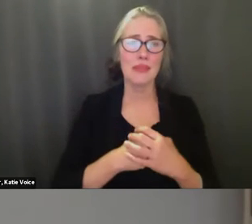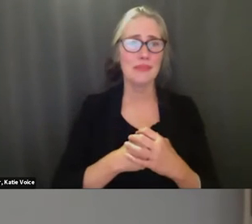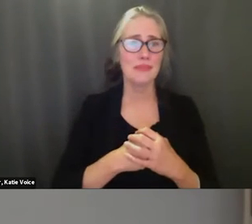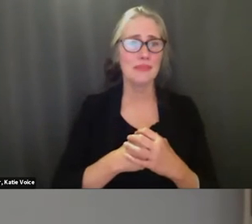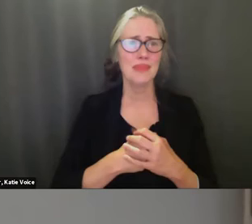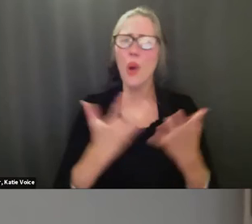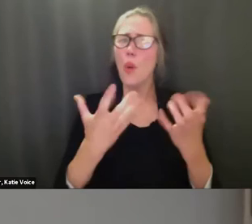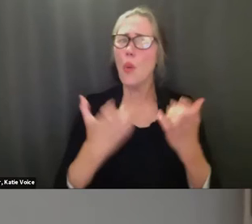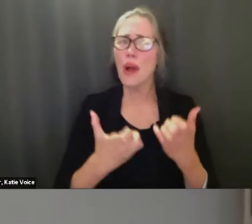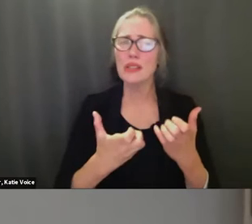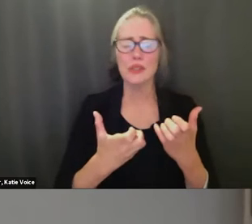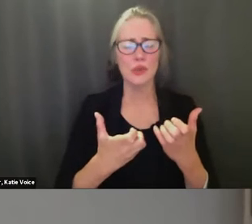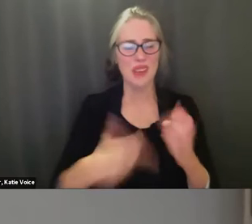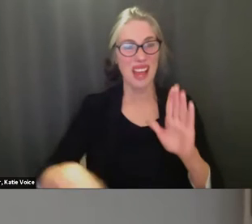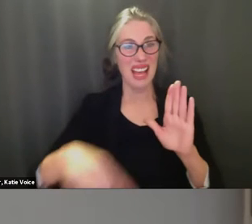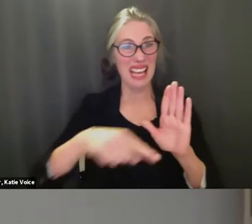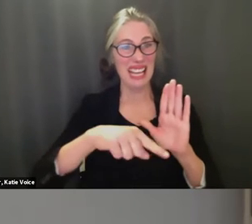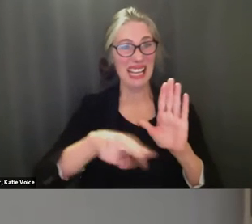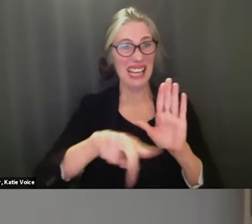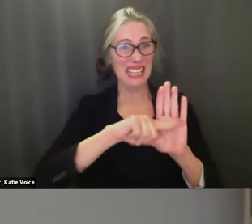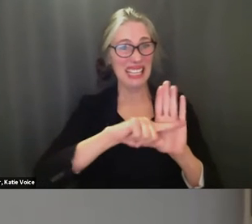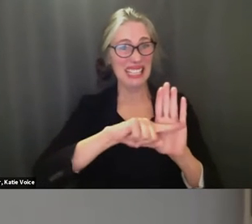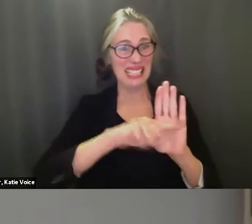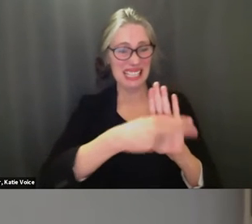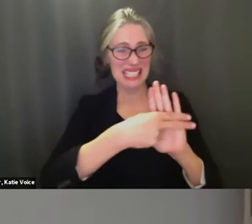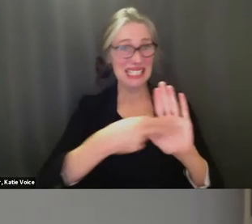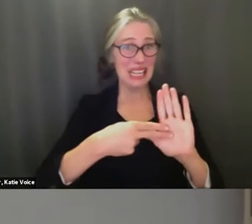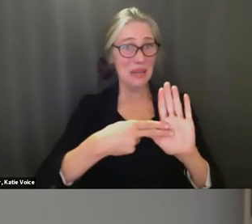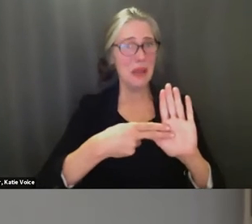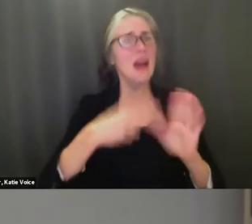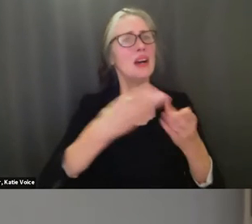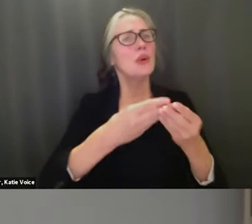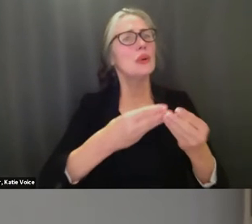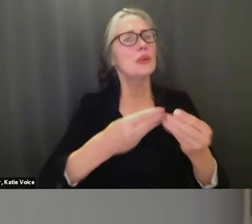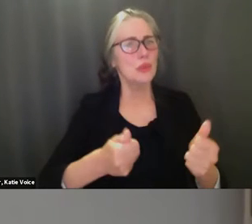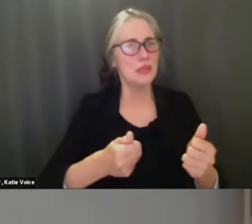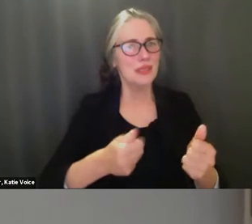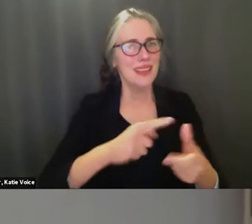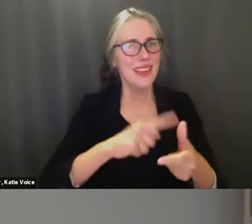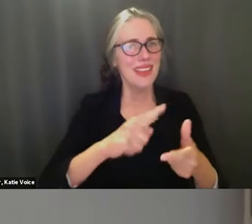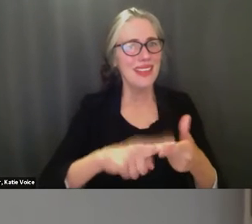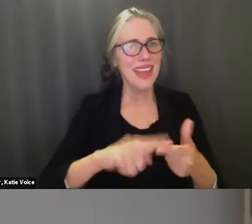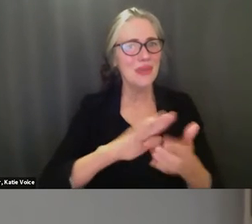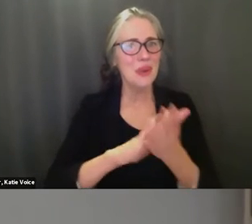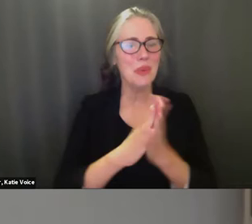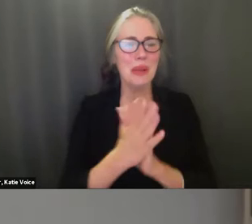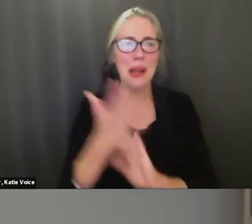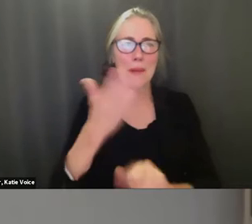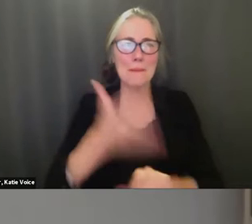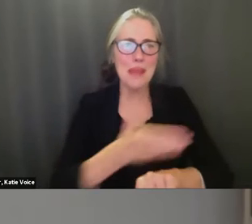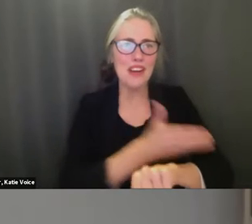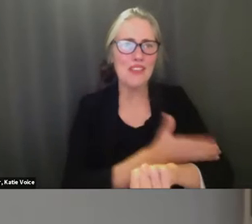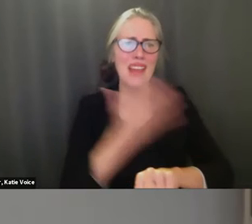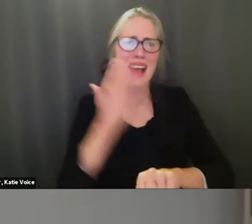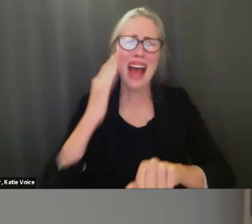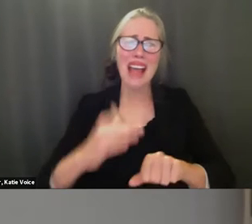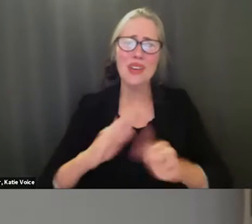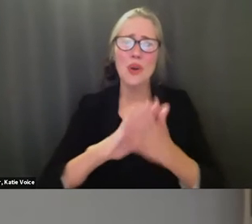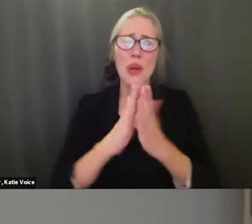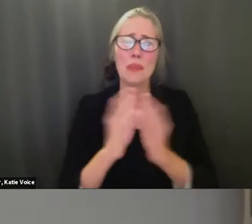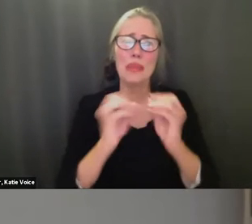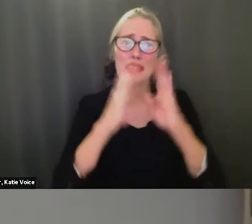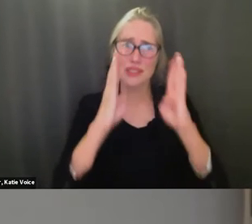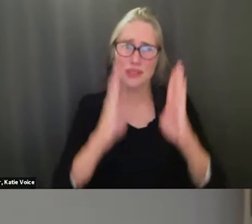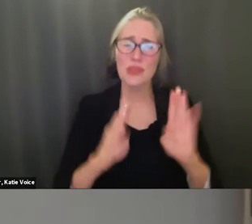no tenga el estigma asociado y sea considerado igual a las enfermedades físicas que nosotros vamos a estar mejor. Ser un estudiante es estresante,